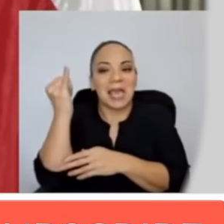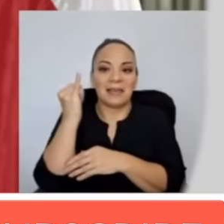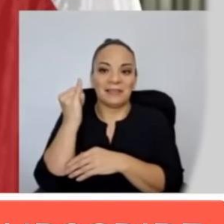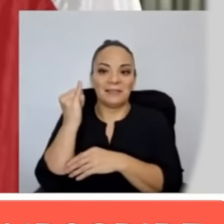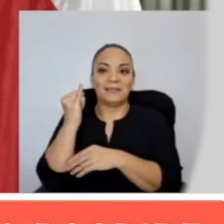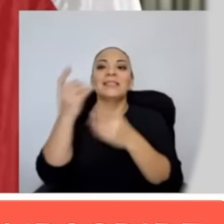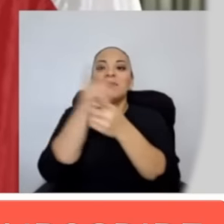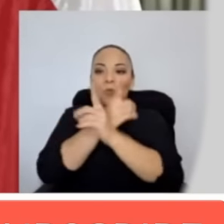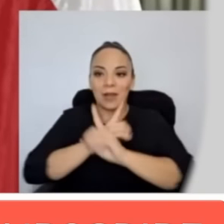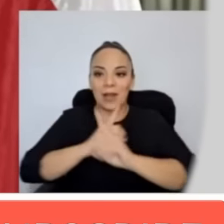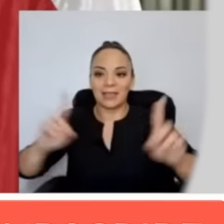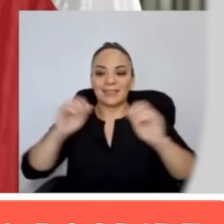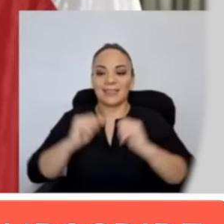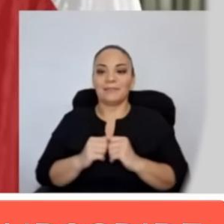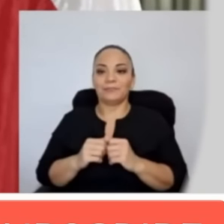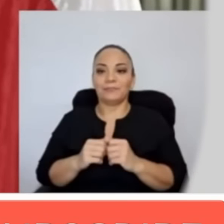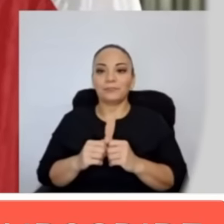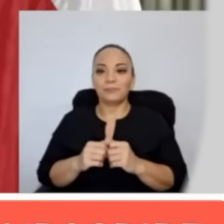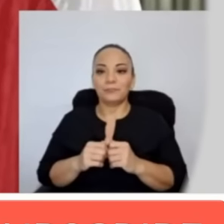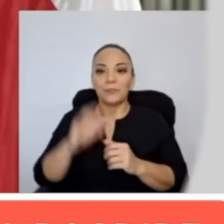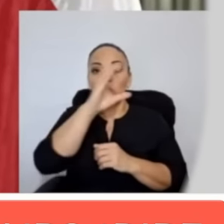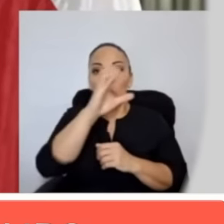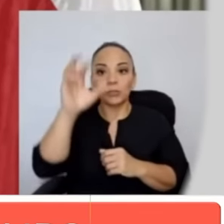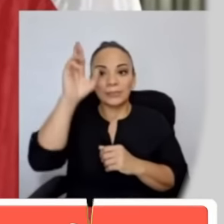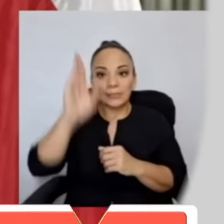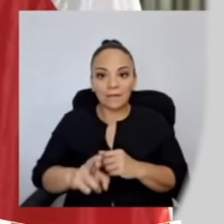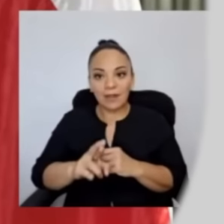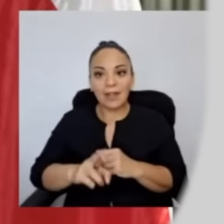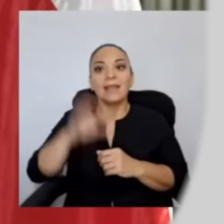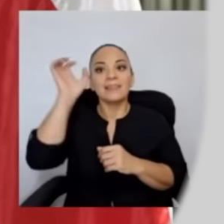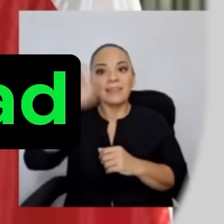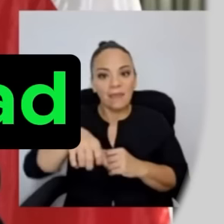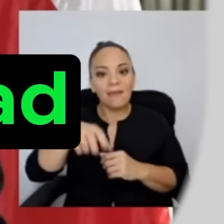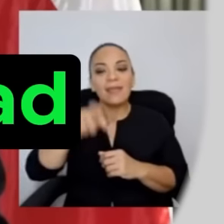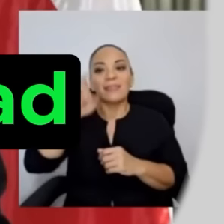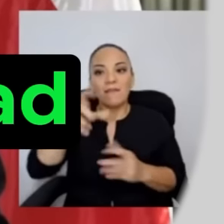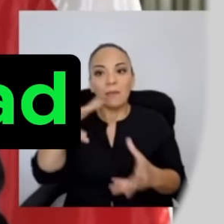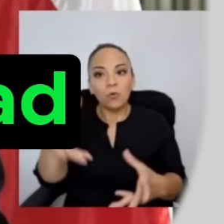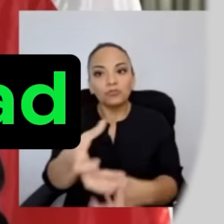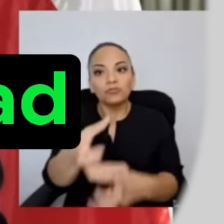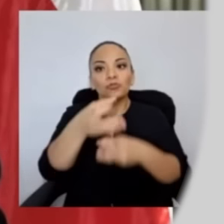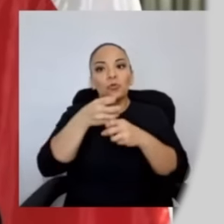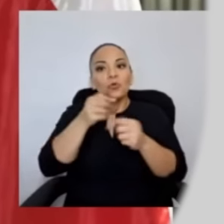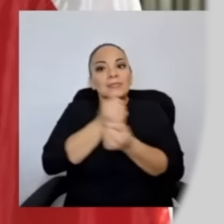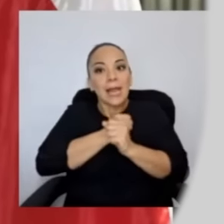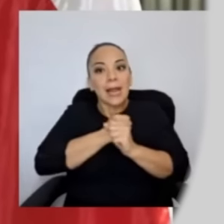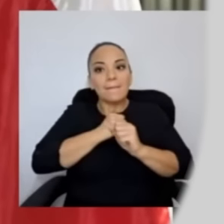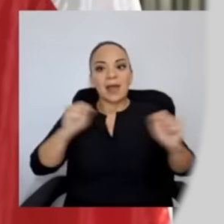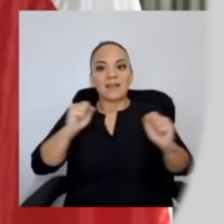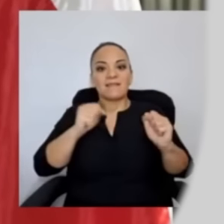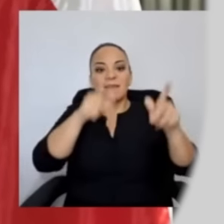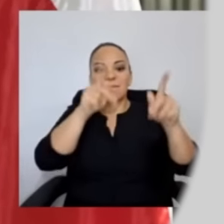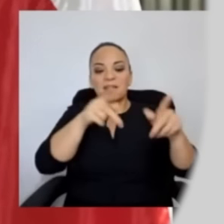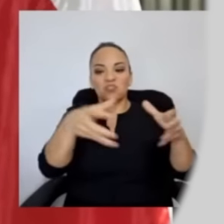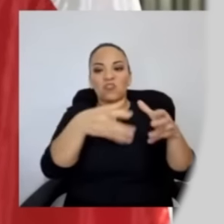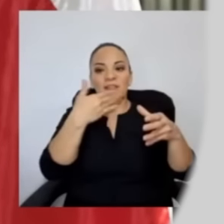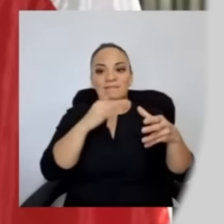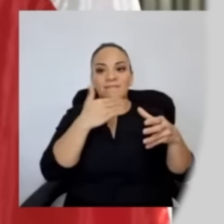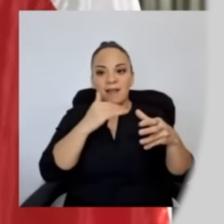a Costa Rica de las garras de quienes capturaron nuestra institucionalidad a través